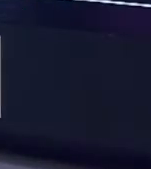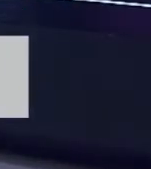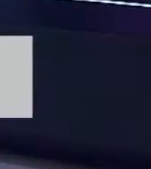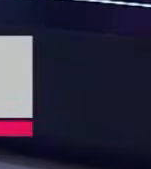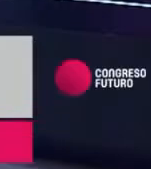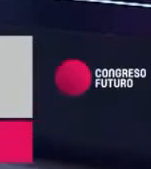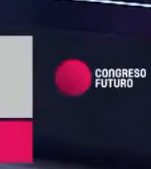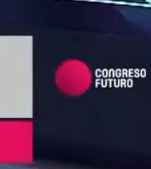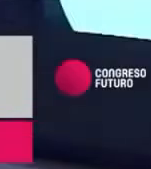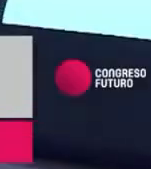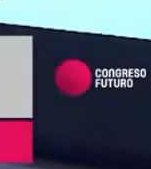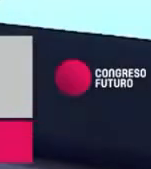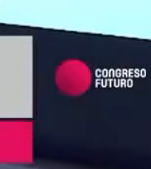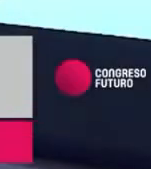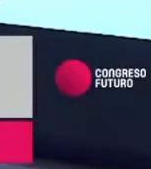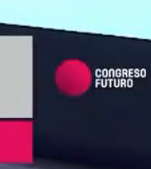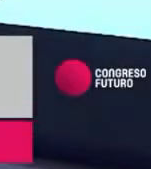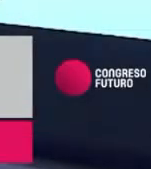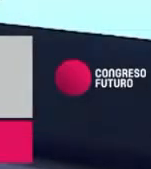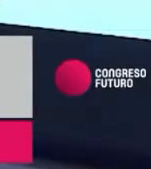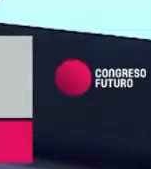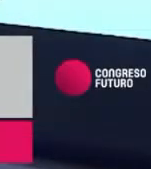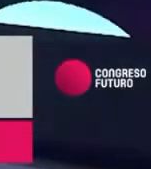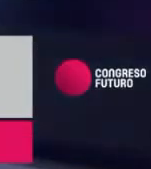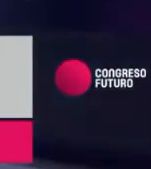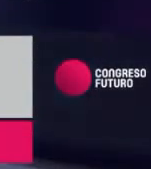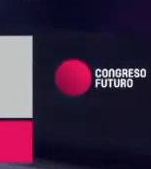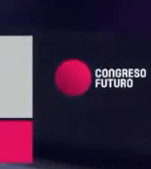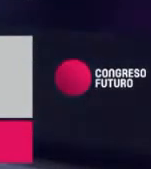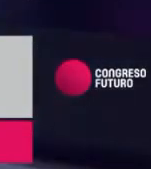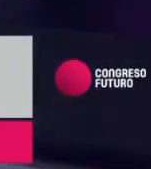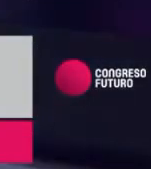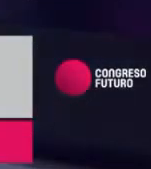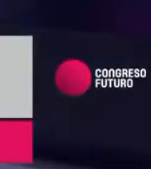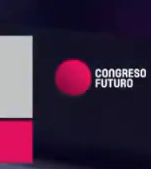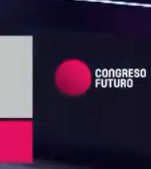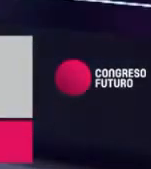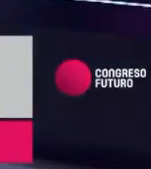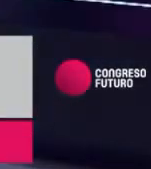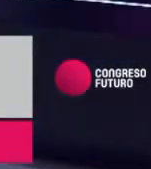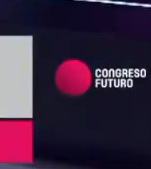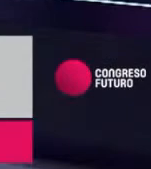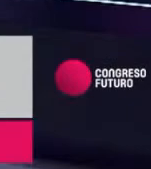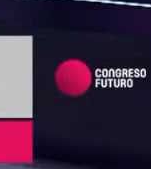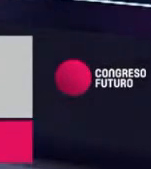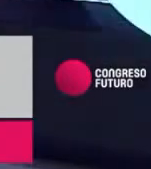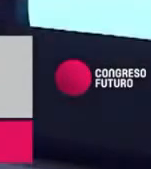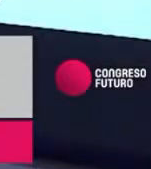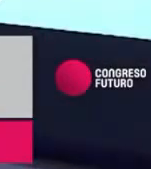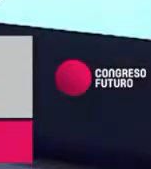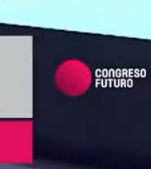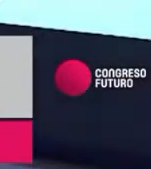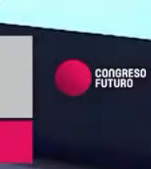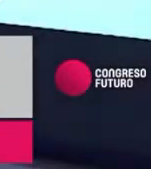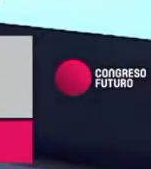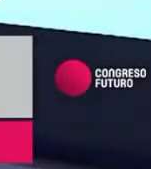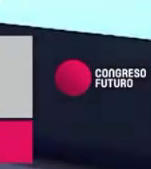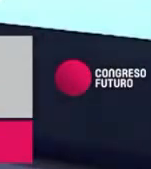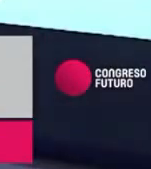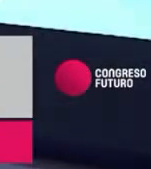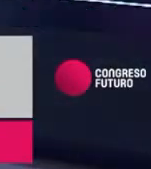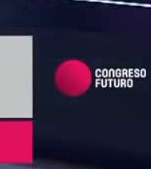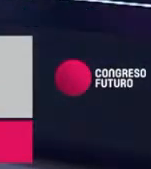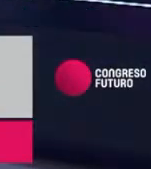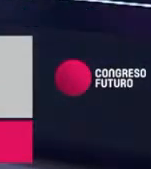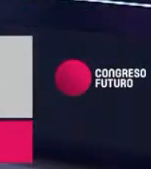Y 80 serán los expositores que van a participar en esta nueva versión de Congreso Futuro. Este encuentro, como todos los años, será una superdosis